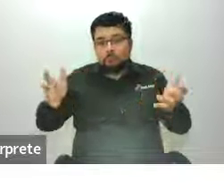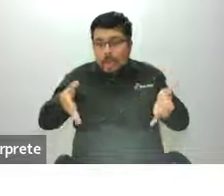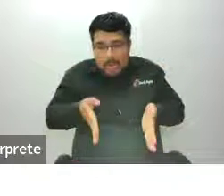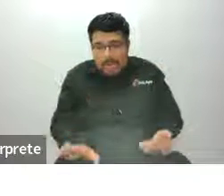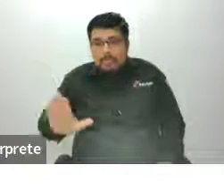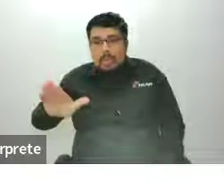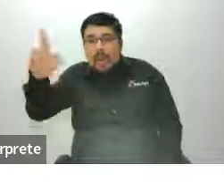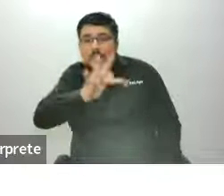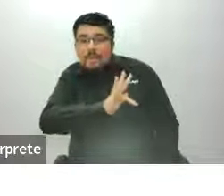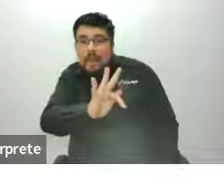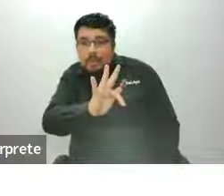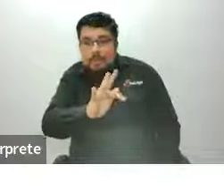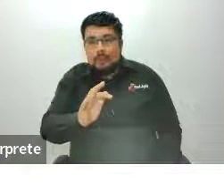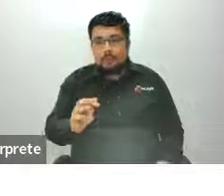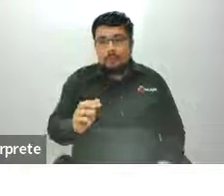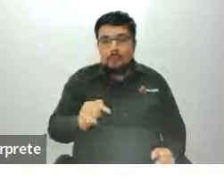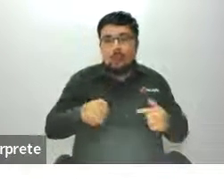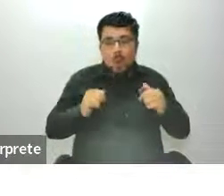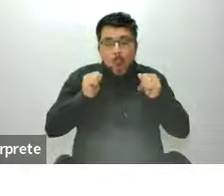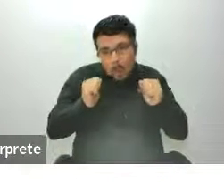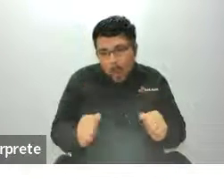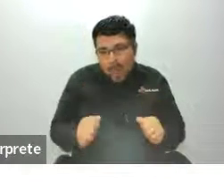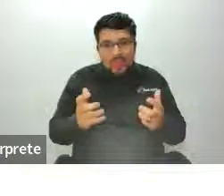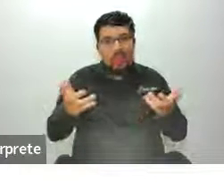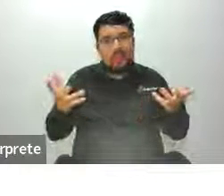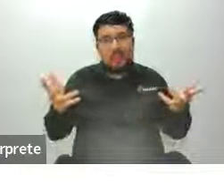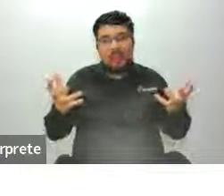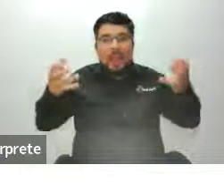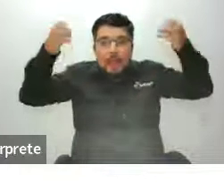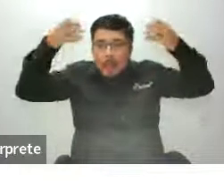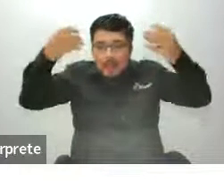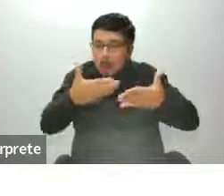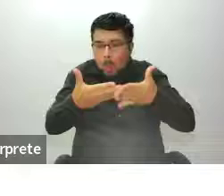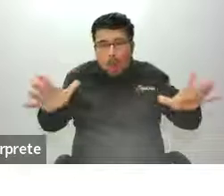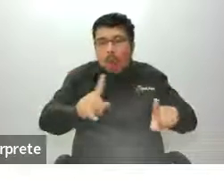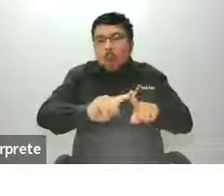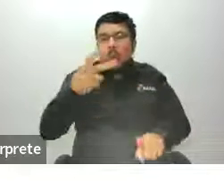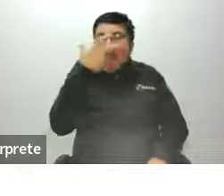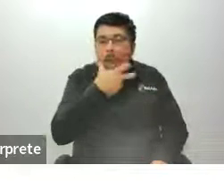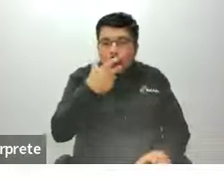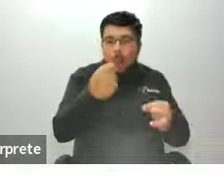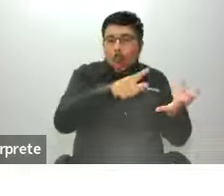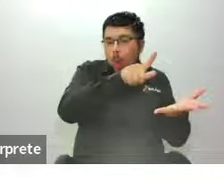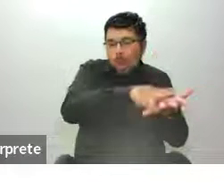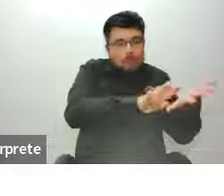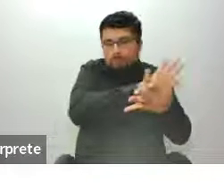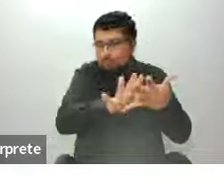para aquello. Ahora, tengo el potencial de todas maneras para aprender cualquier otra lengua, ¿no?